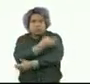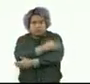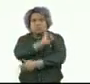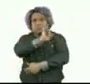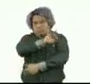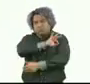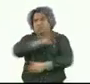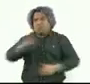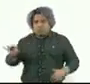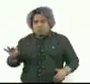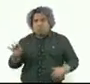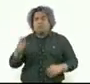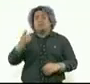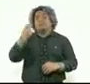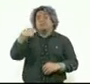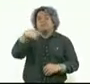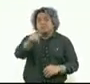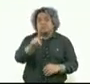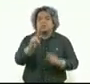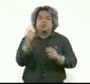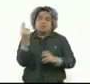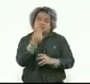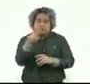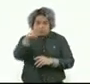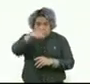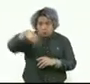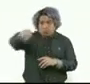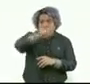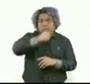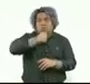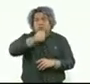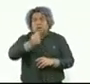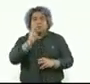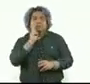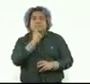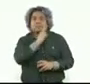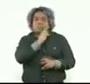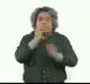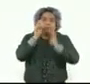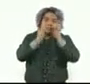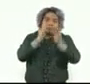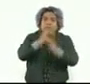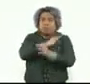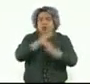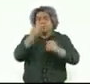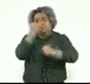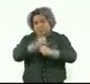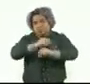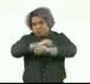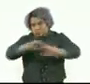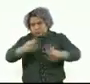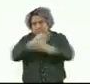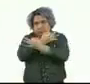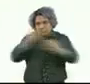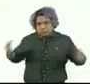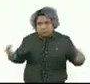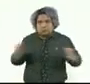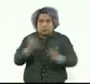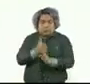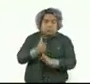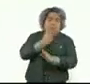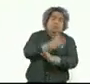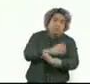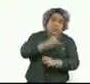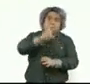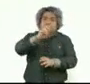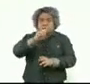Ahora sí que lo que necesitamos es que nos ayuden a difundir esa información, saber que si nacieron antes de que terminara el 31 de diciembre,